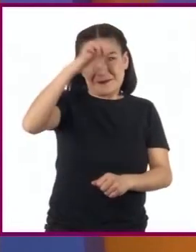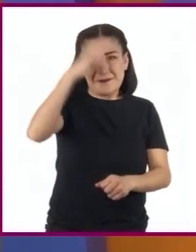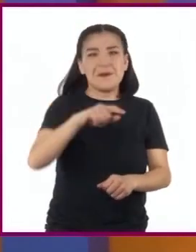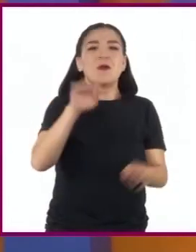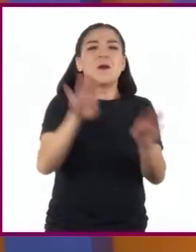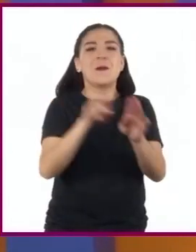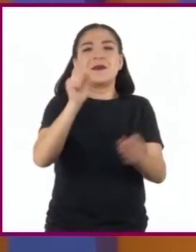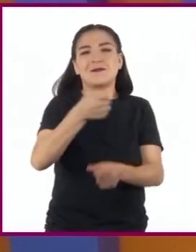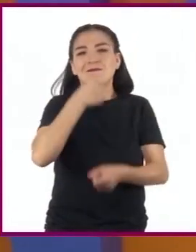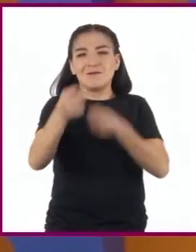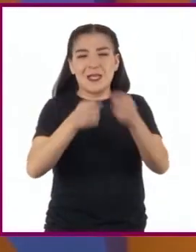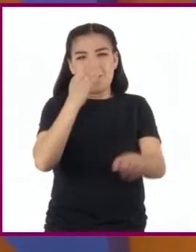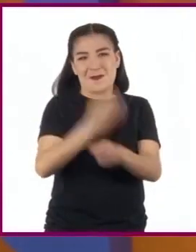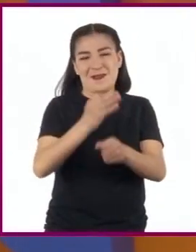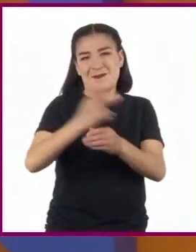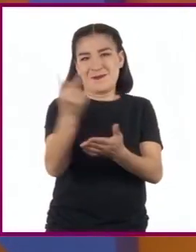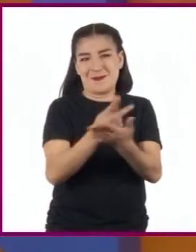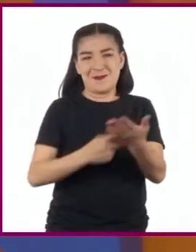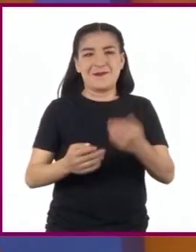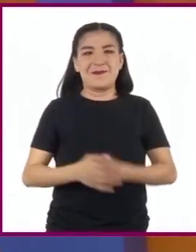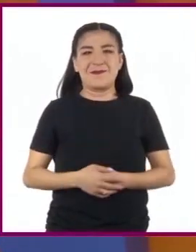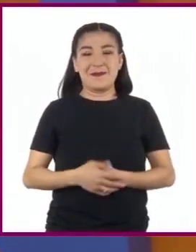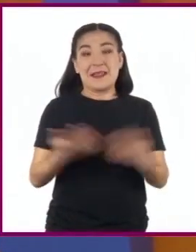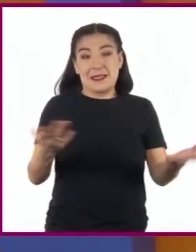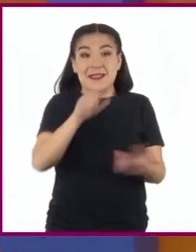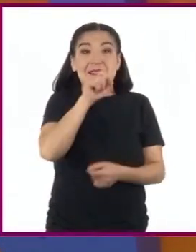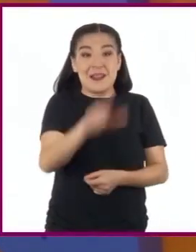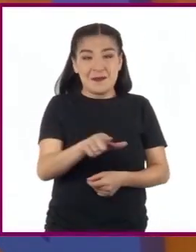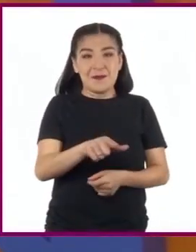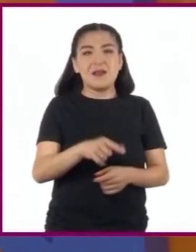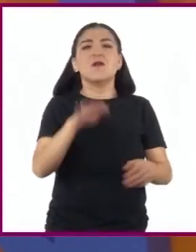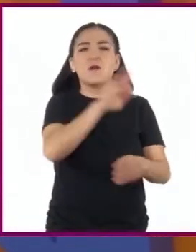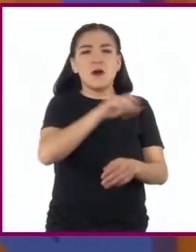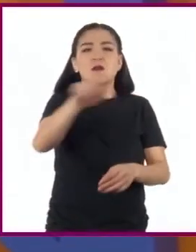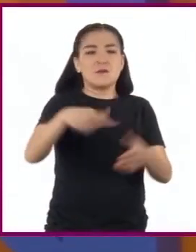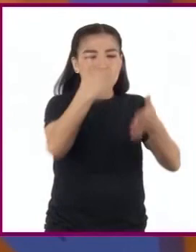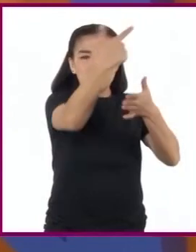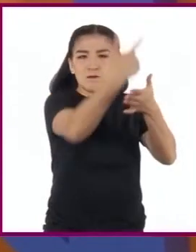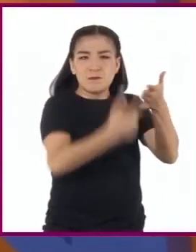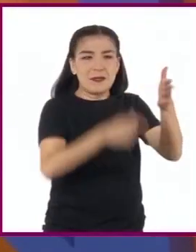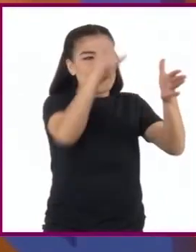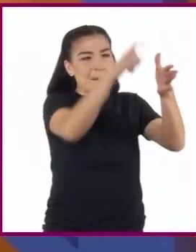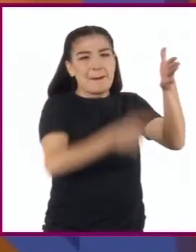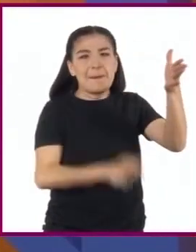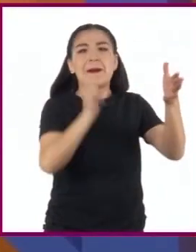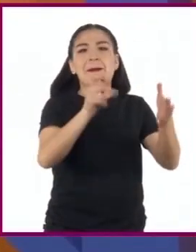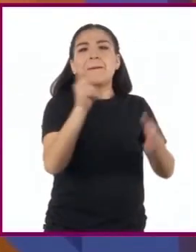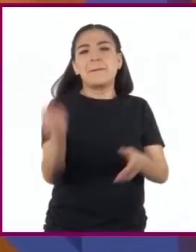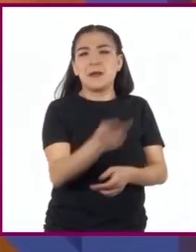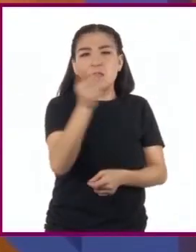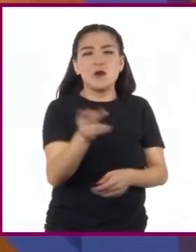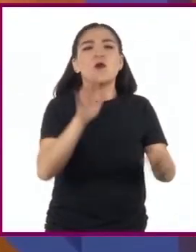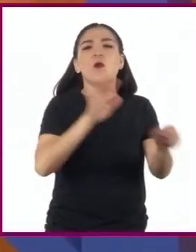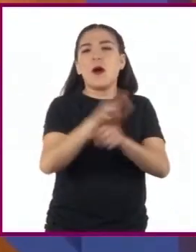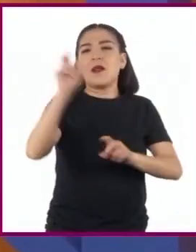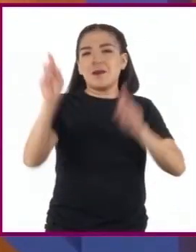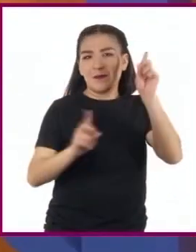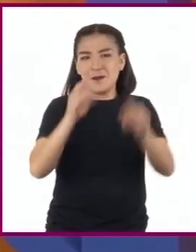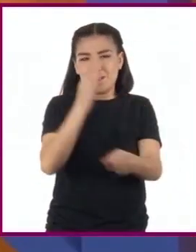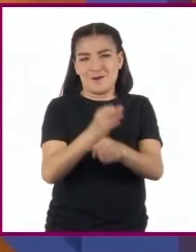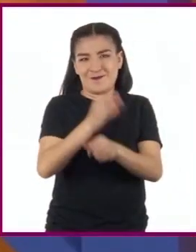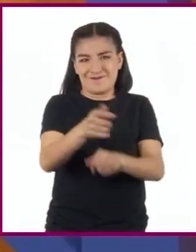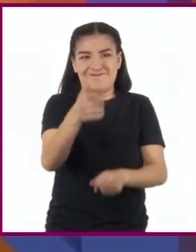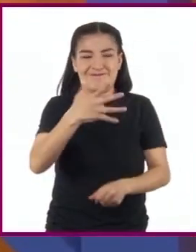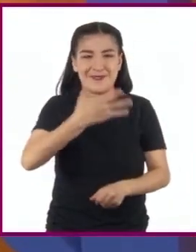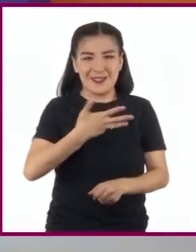como periodistas de este programa. Además, elaboren una lista de preguntas de las posibles dudas que tienen al